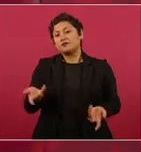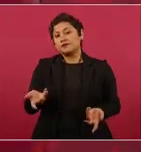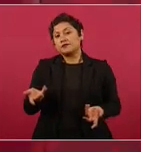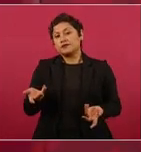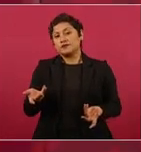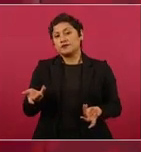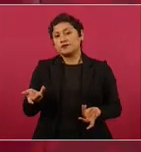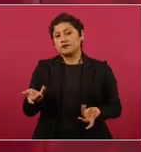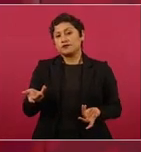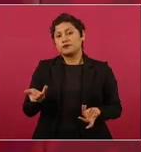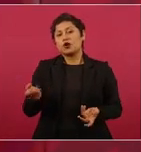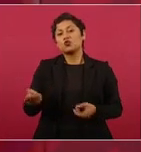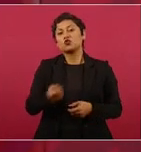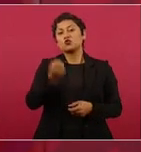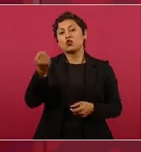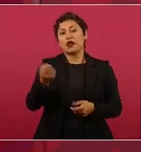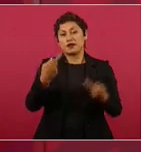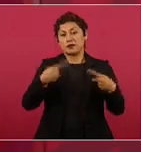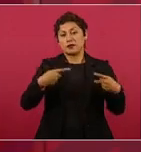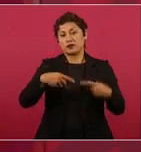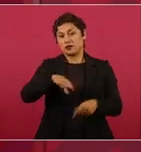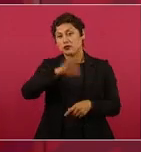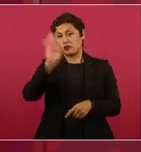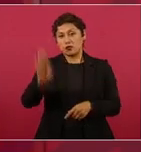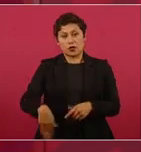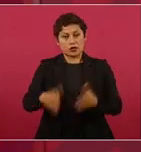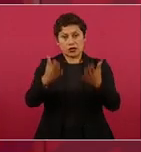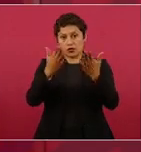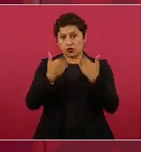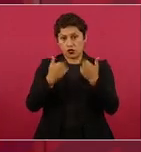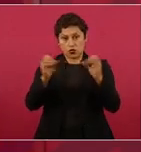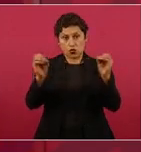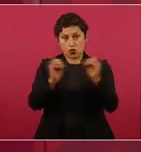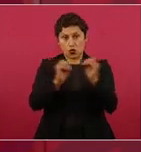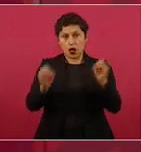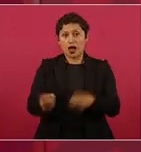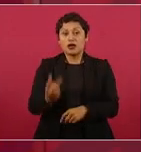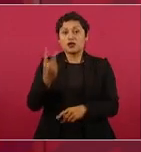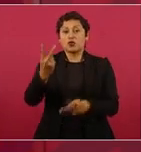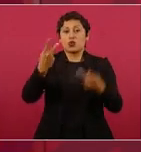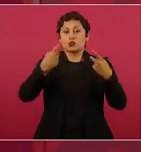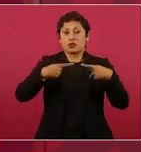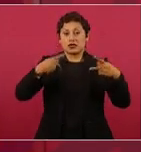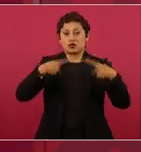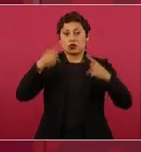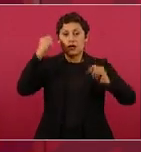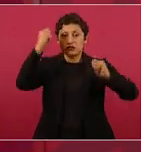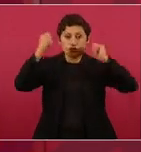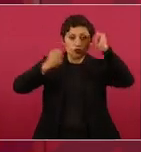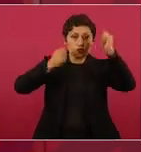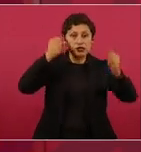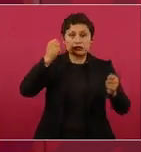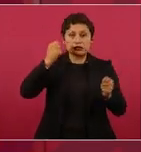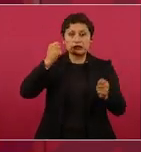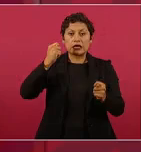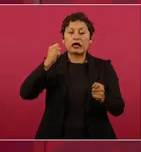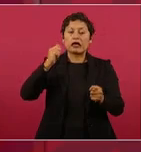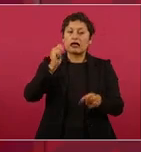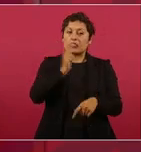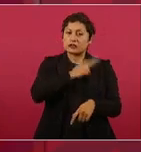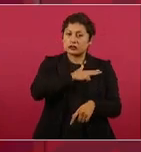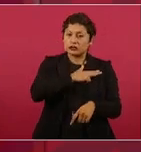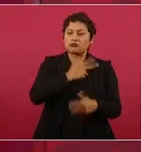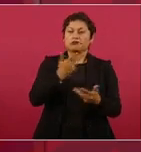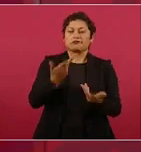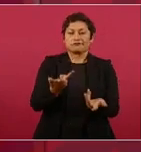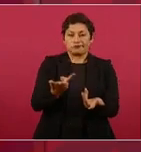hubieron muertos, dos turistas heridos, leves, ya